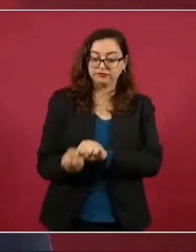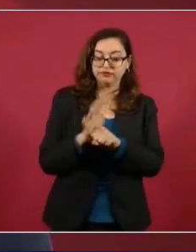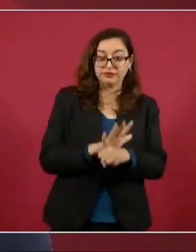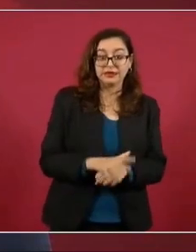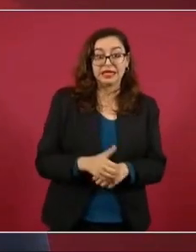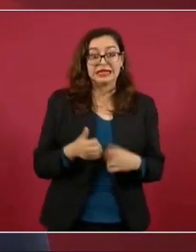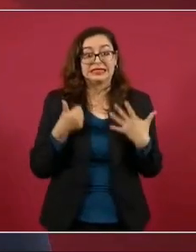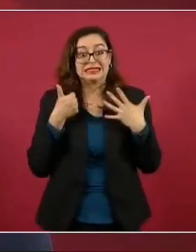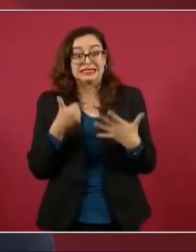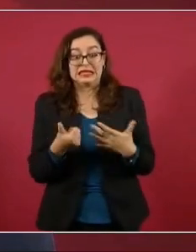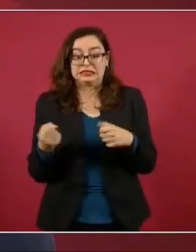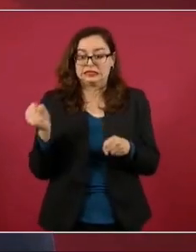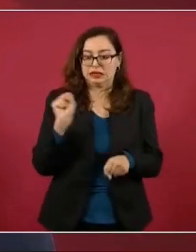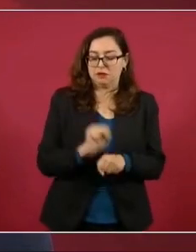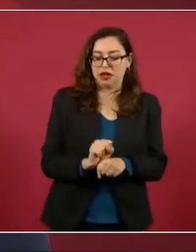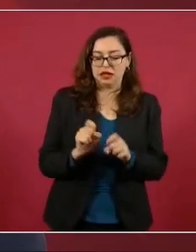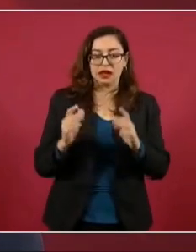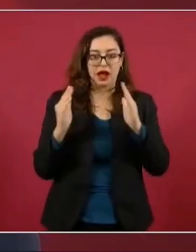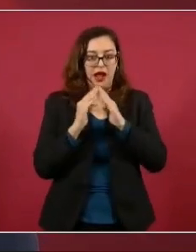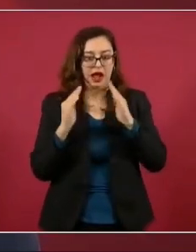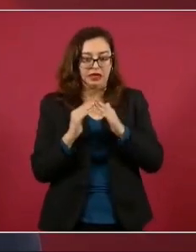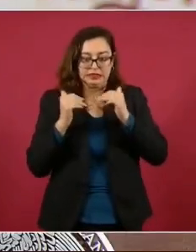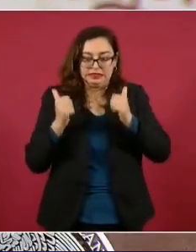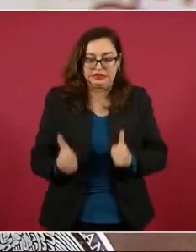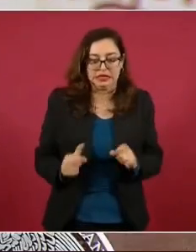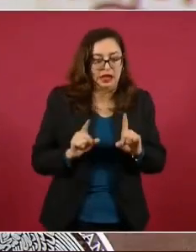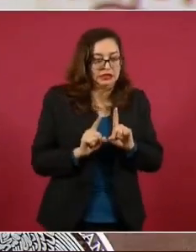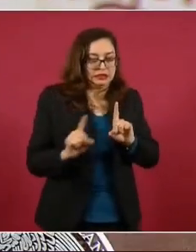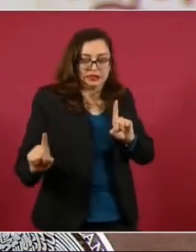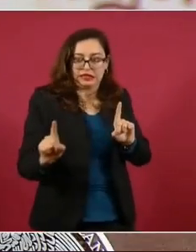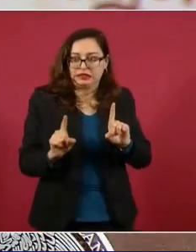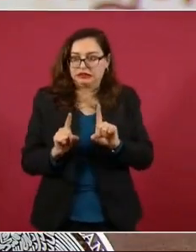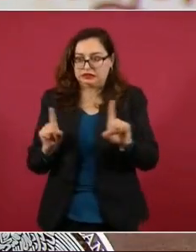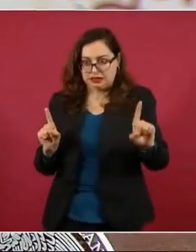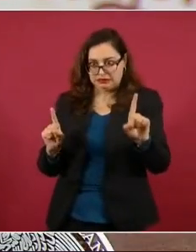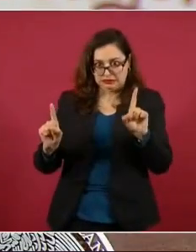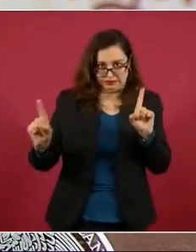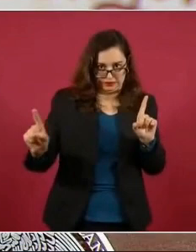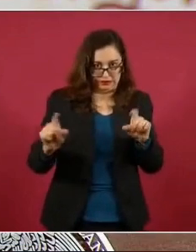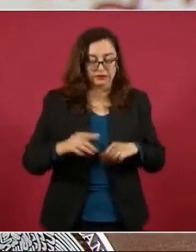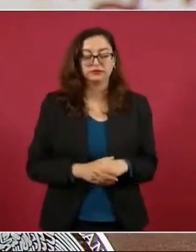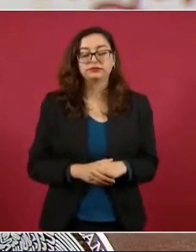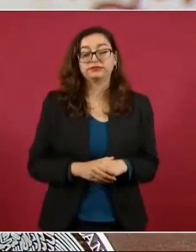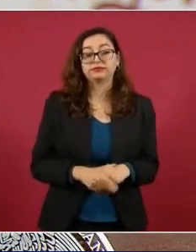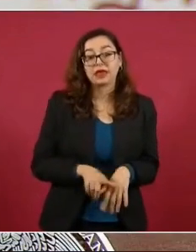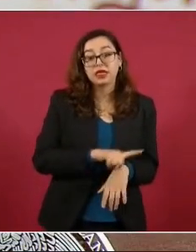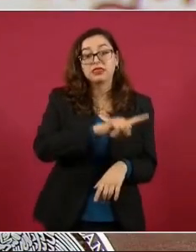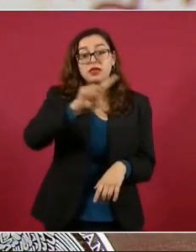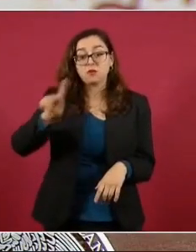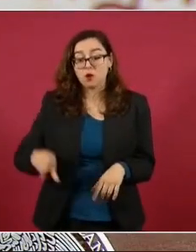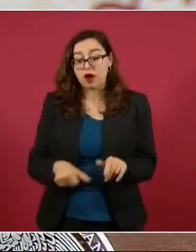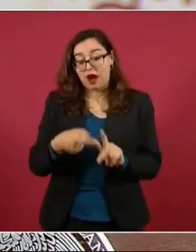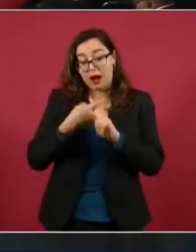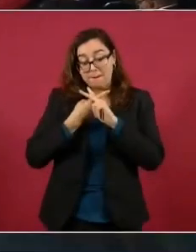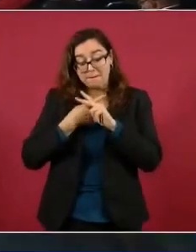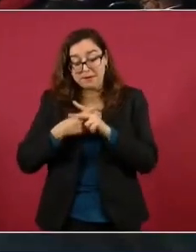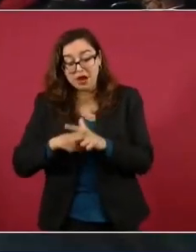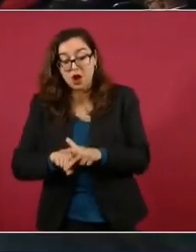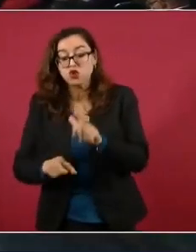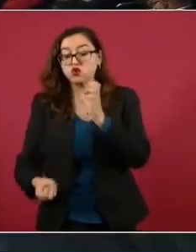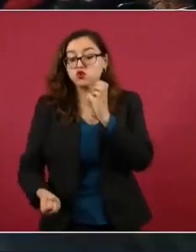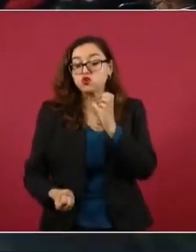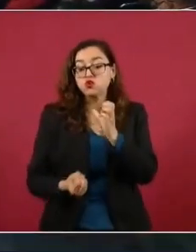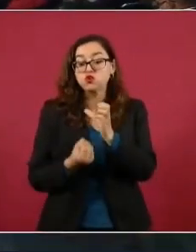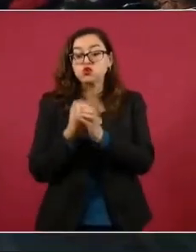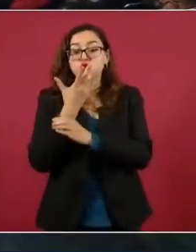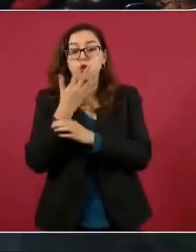y pasamos a lo que en su momento llamamos la nueva normalidad, que es este proceso de incorporación de la vida pública en